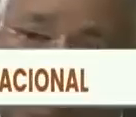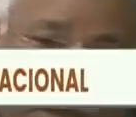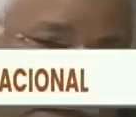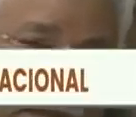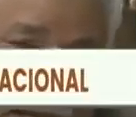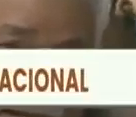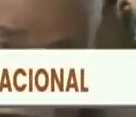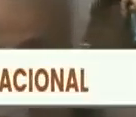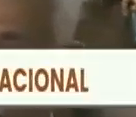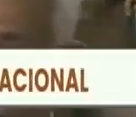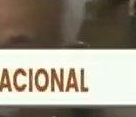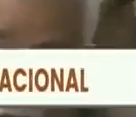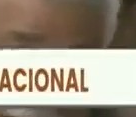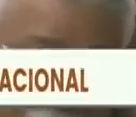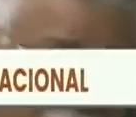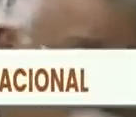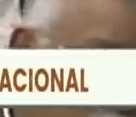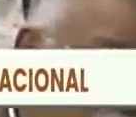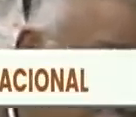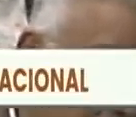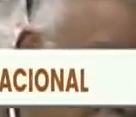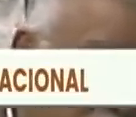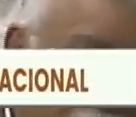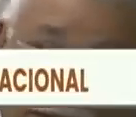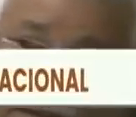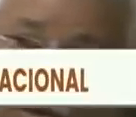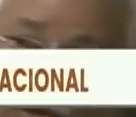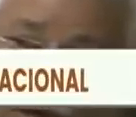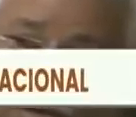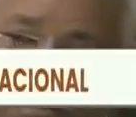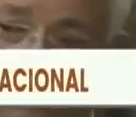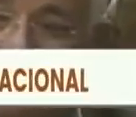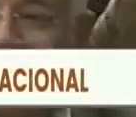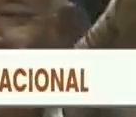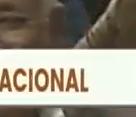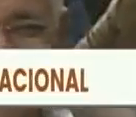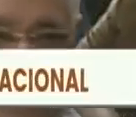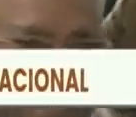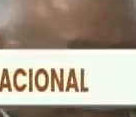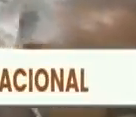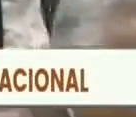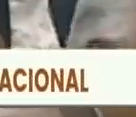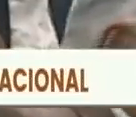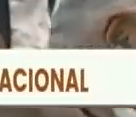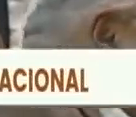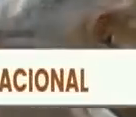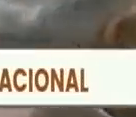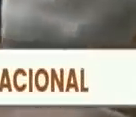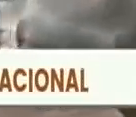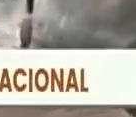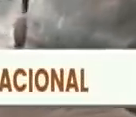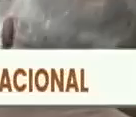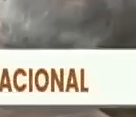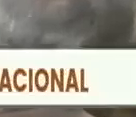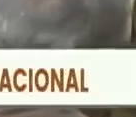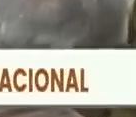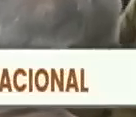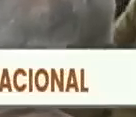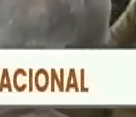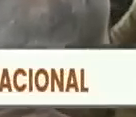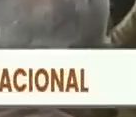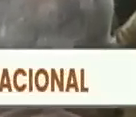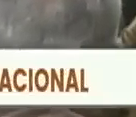Quisiéramos decirle, y ahí nuestra autocrítica, ciudadano presidente de la Asamblea Nacional, mal